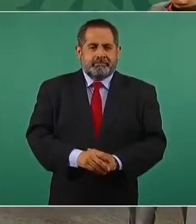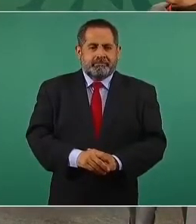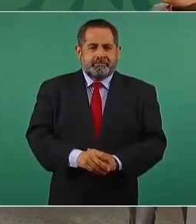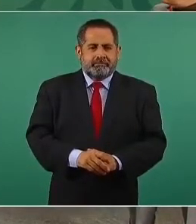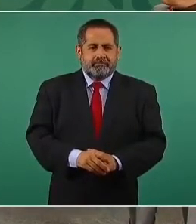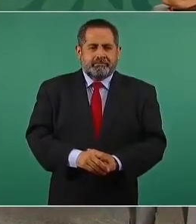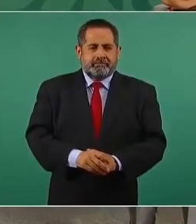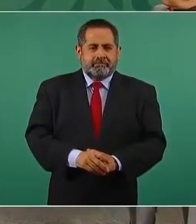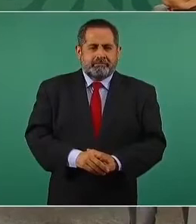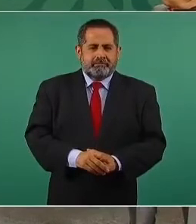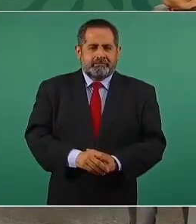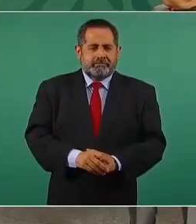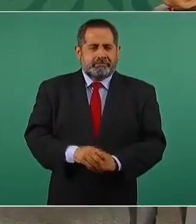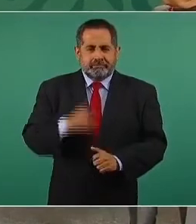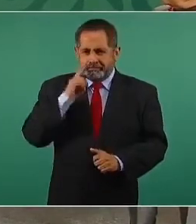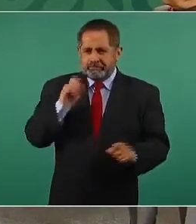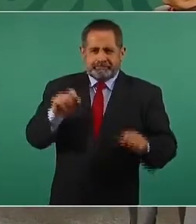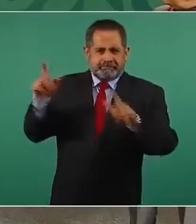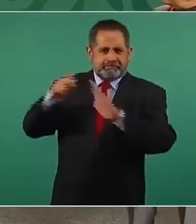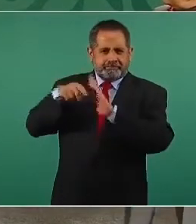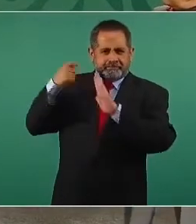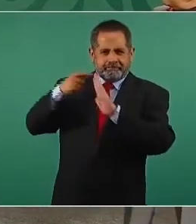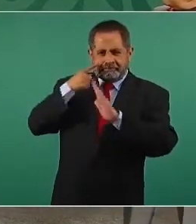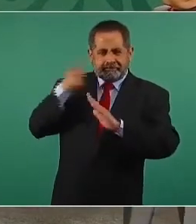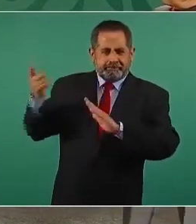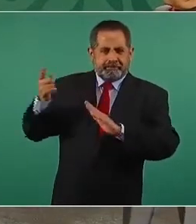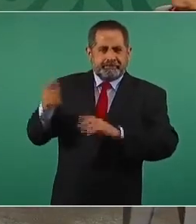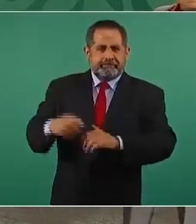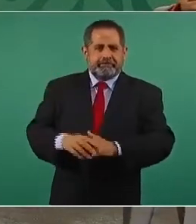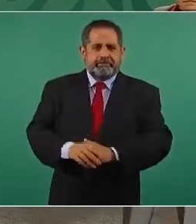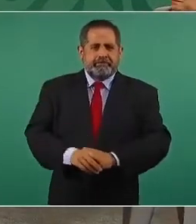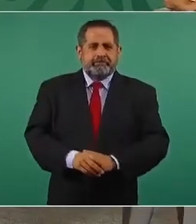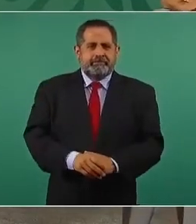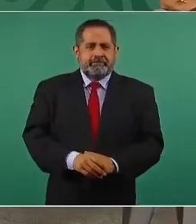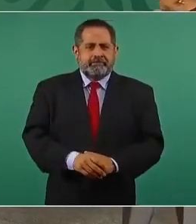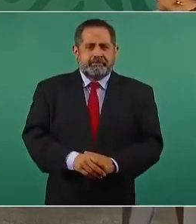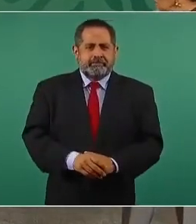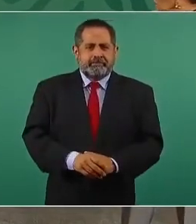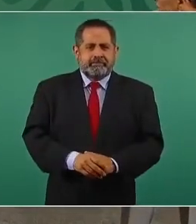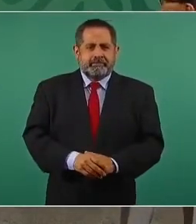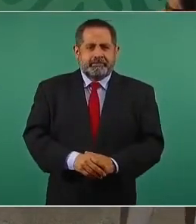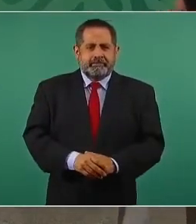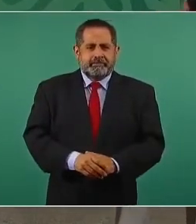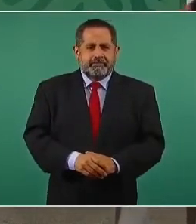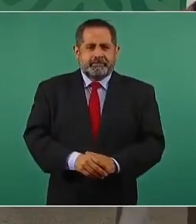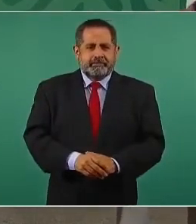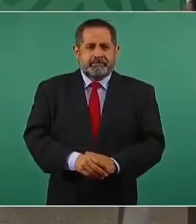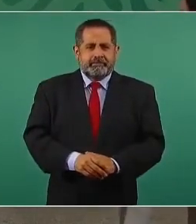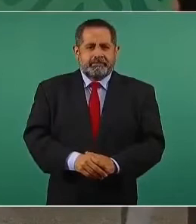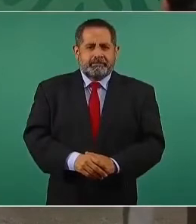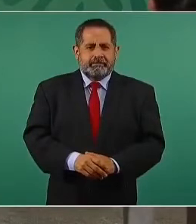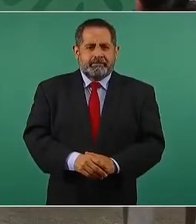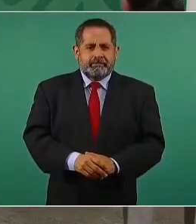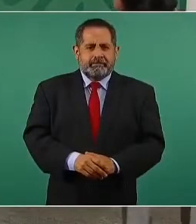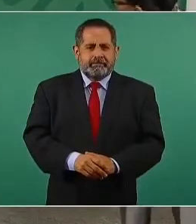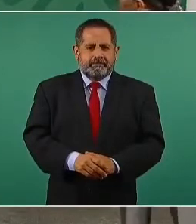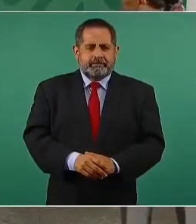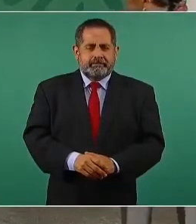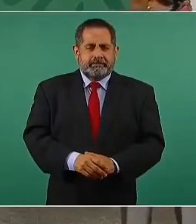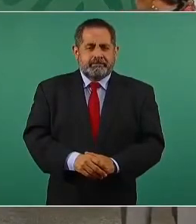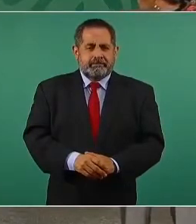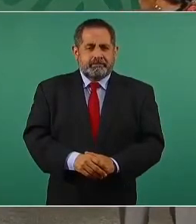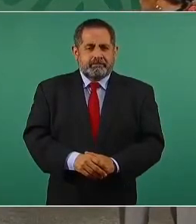A ver, vamos a ver lo de Moreira. Pero a ver... Y me dijiste en el trayecto,